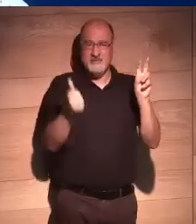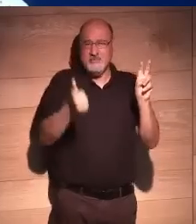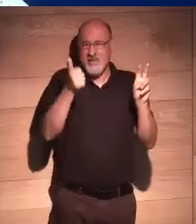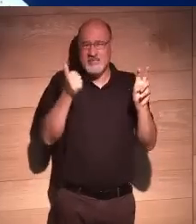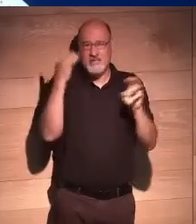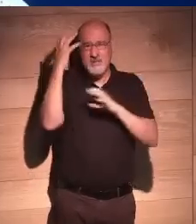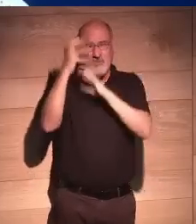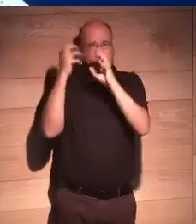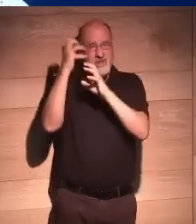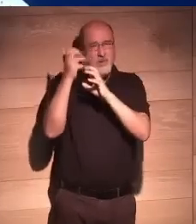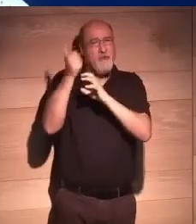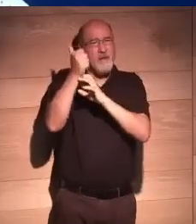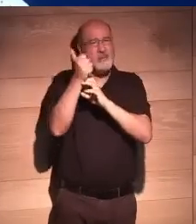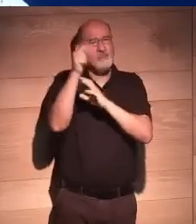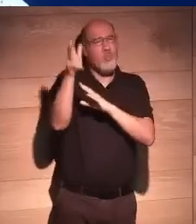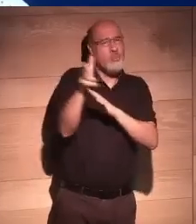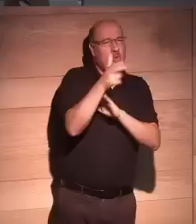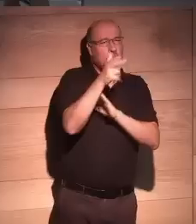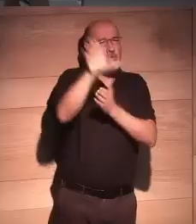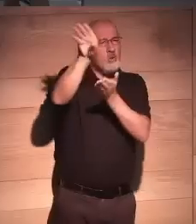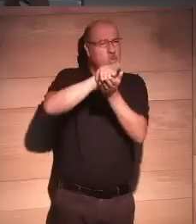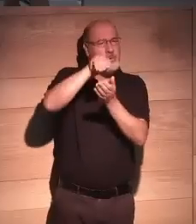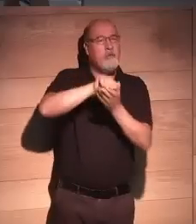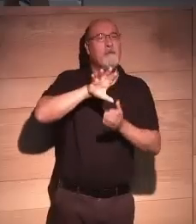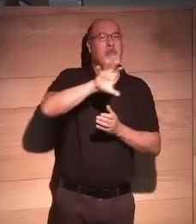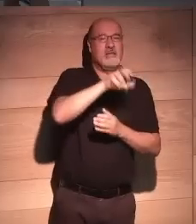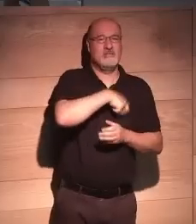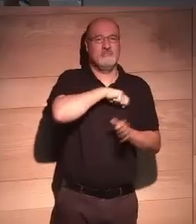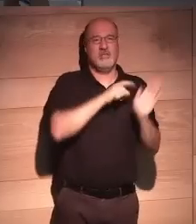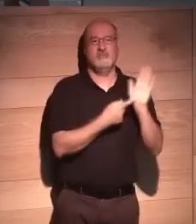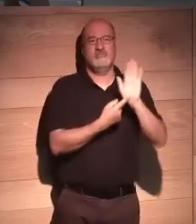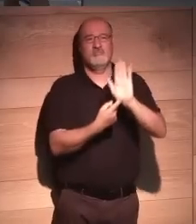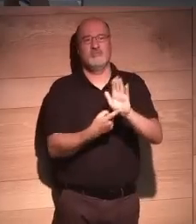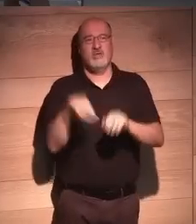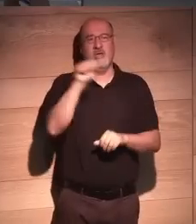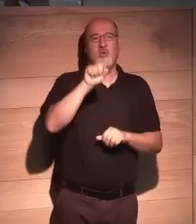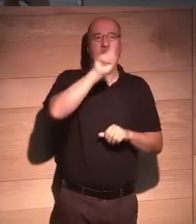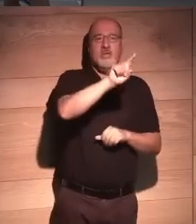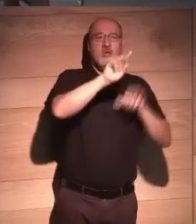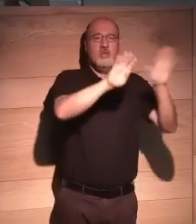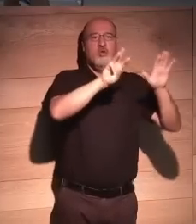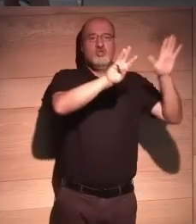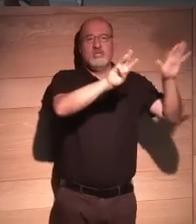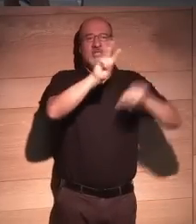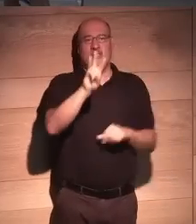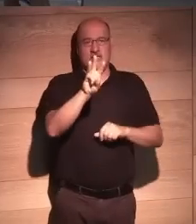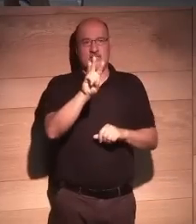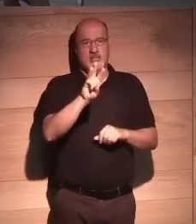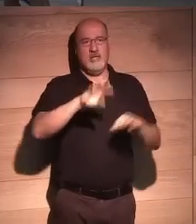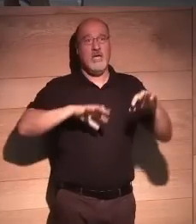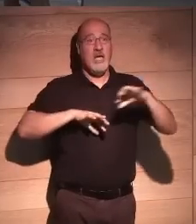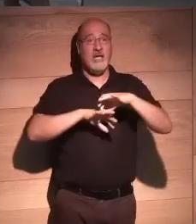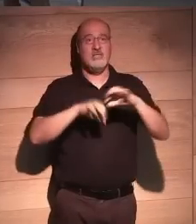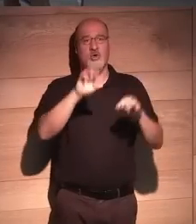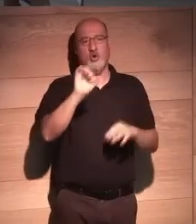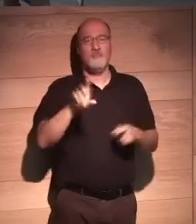un patrimonio documental del país, ¿no? Porque reflejó muy bien, retrató muy bien el año Anillos de Oro. 1983. Pero mira quiénes había detrás de Anillos de Oro,